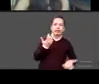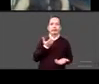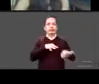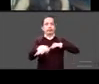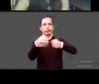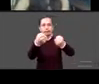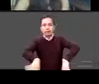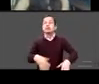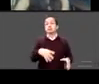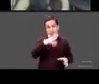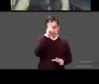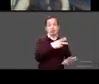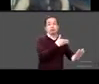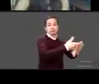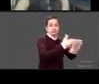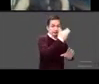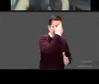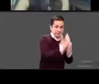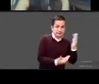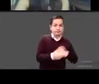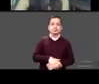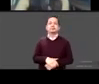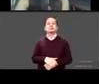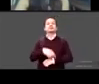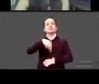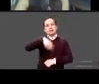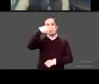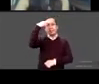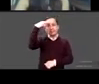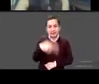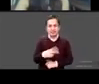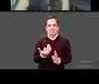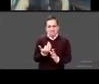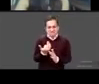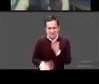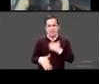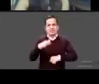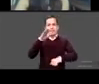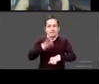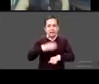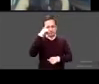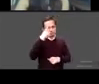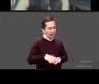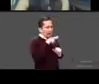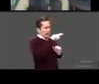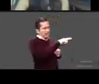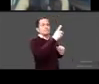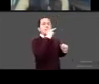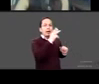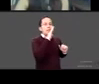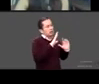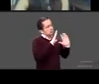a la creación de una política de fortalecimiento de habilidades parentales liderada por los sistemas DIF